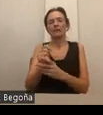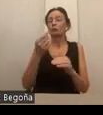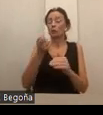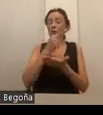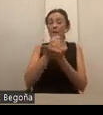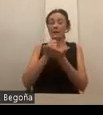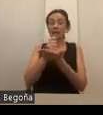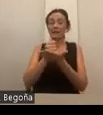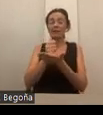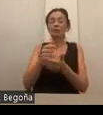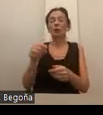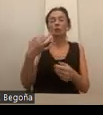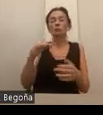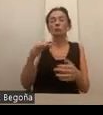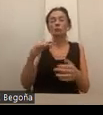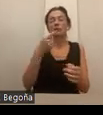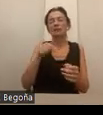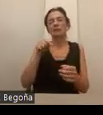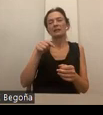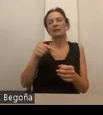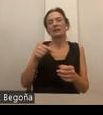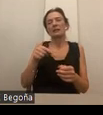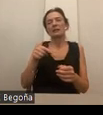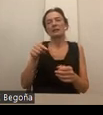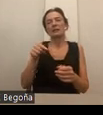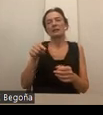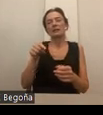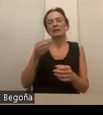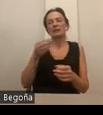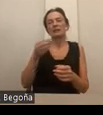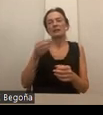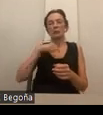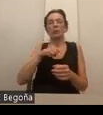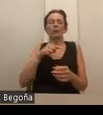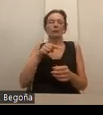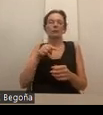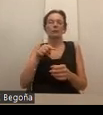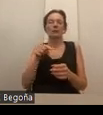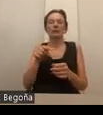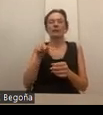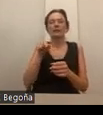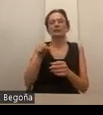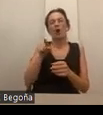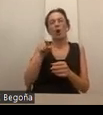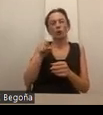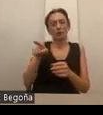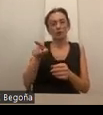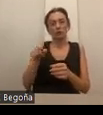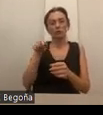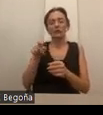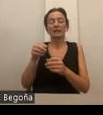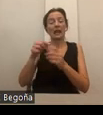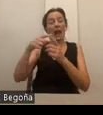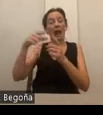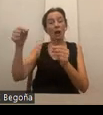que se genera aún más estrés oxidativo. Pues ha visto que el gel de aloe vera puede disminuir en cierta manera este estrés oxidativo y proteger la